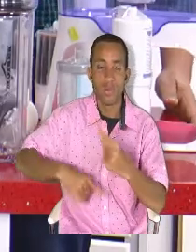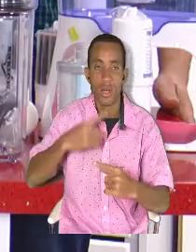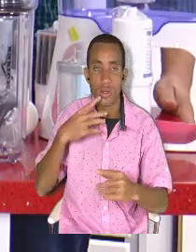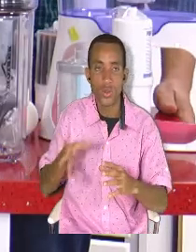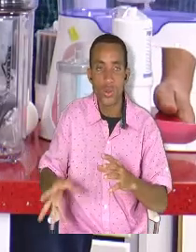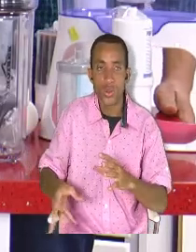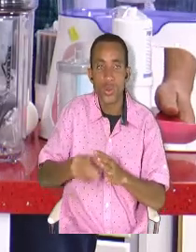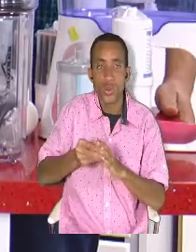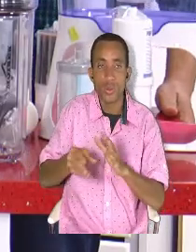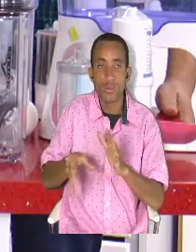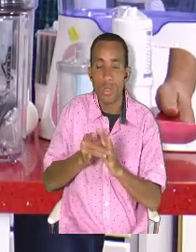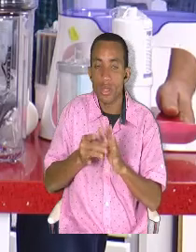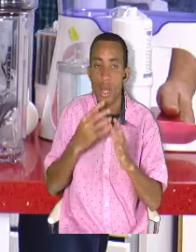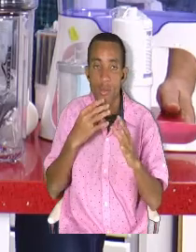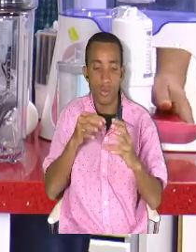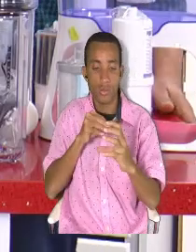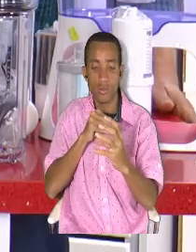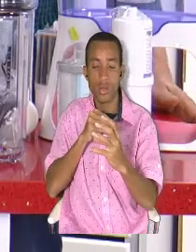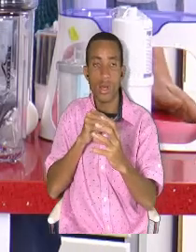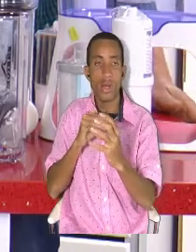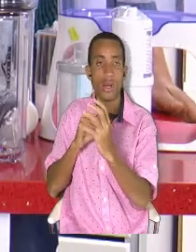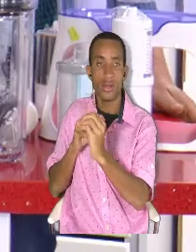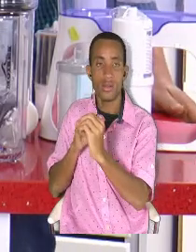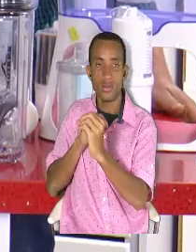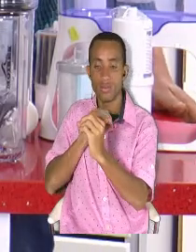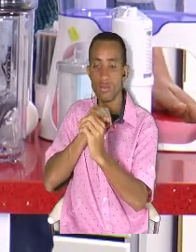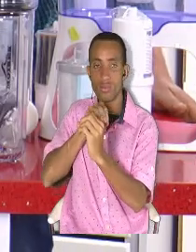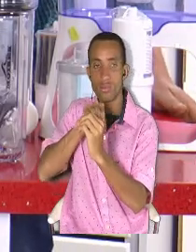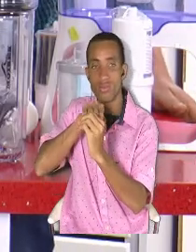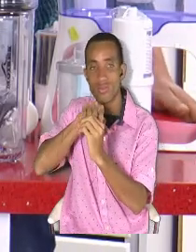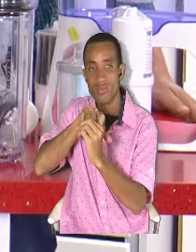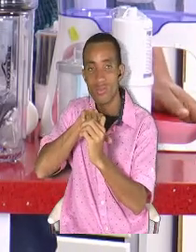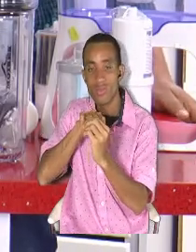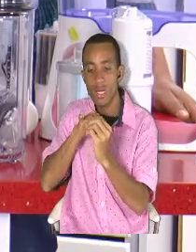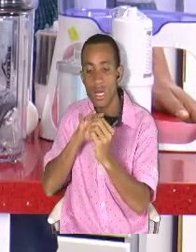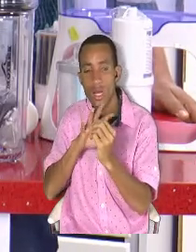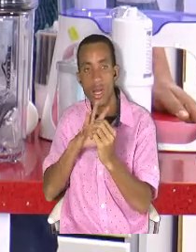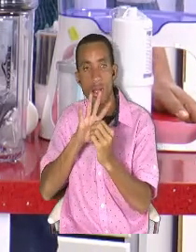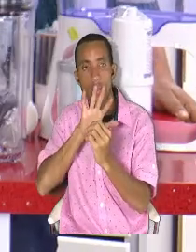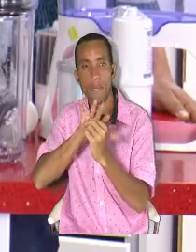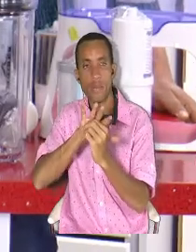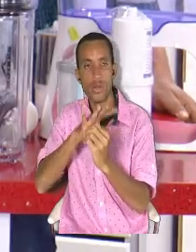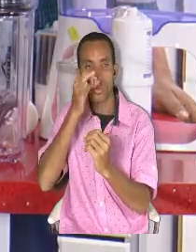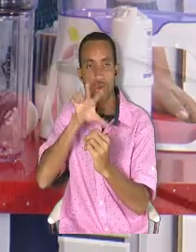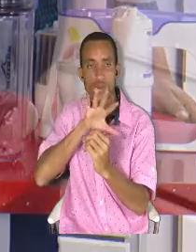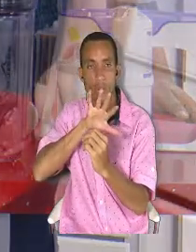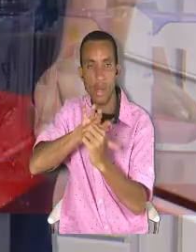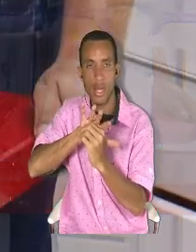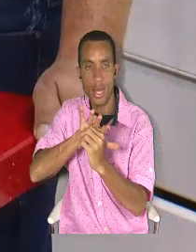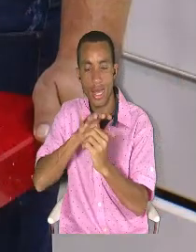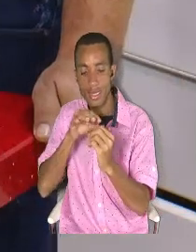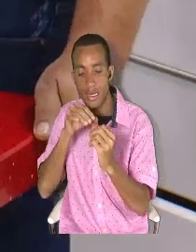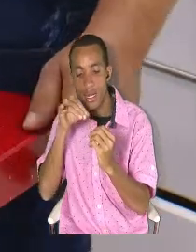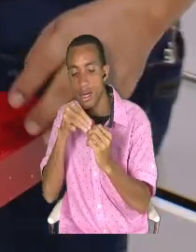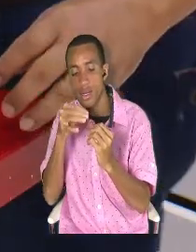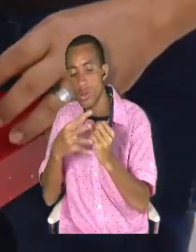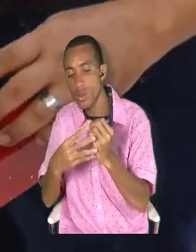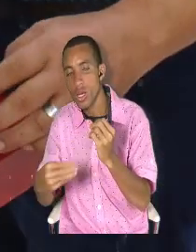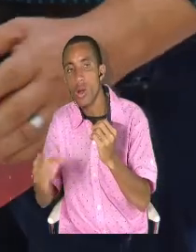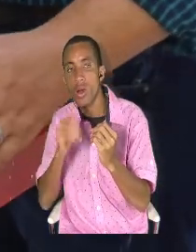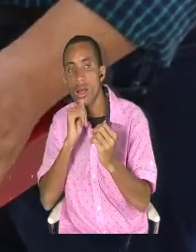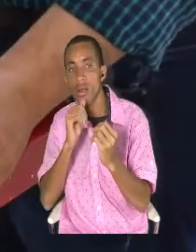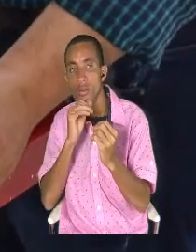retener metales pesados, para eliminar bacterias, para todo eso básicamente. ¿Sí? Y bueno, y la gente de Barranca Bermeja